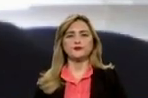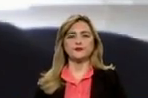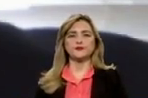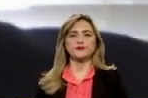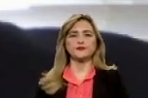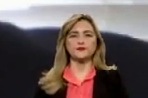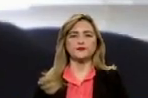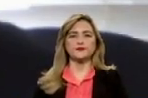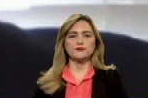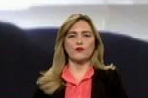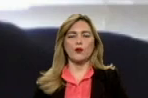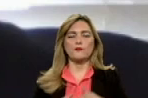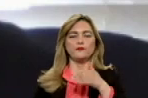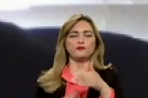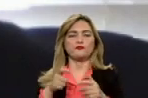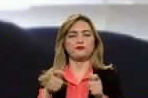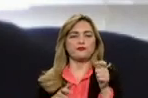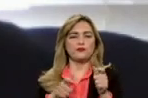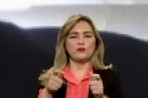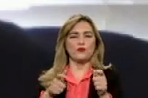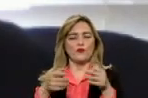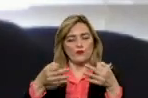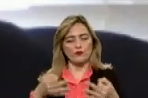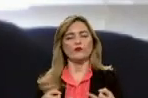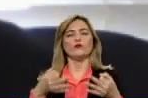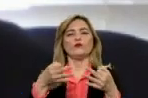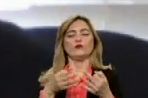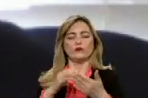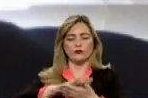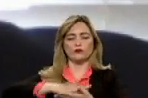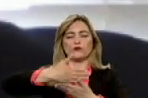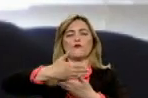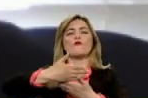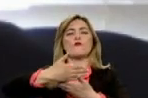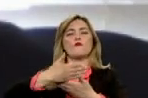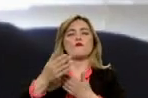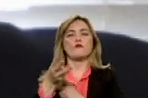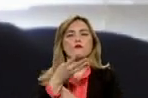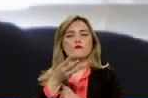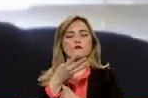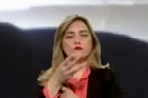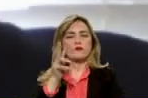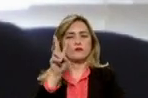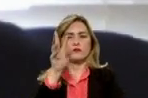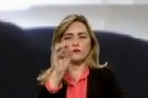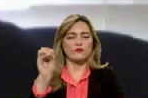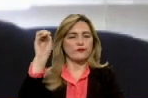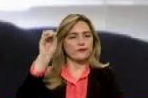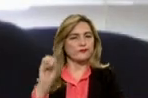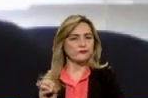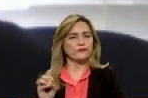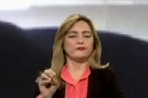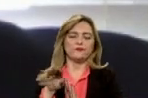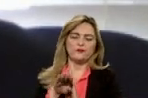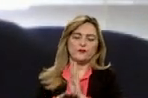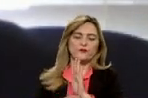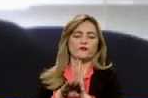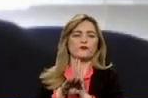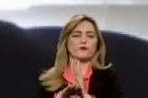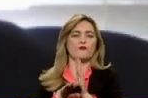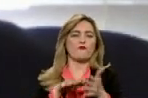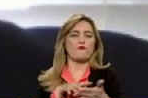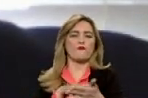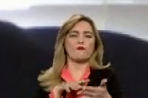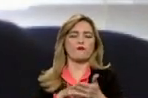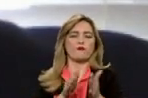tienen acceso a una computadora y a conexión a internet, y un 2%, que es un número bastante bajo, de